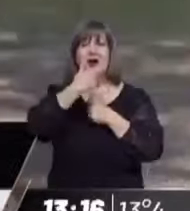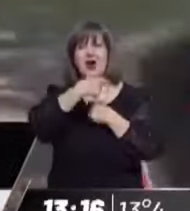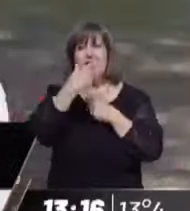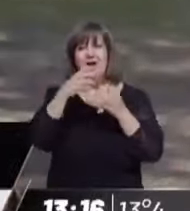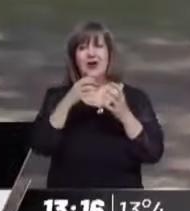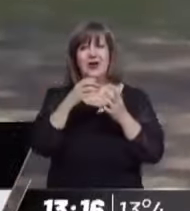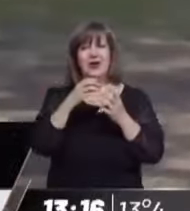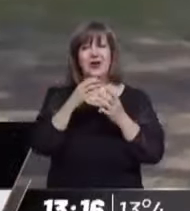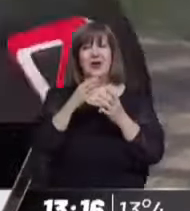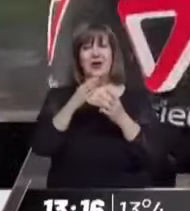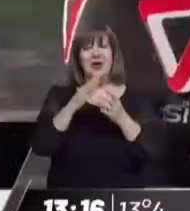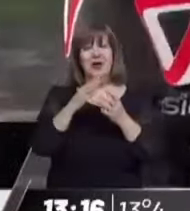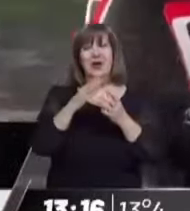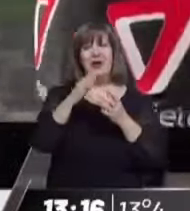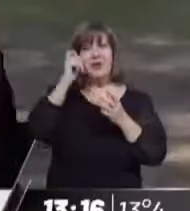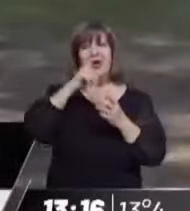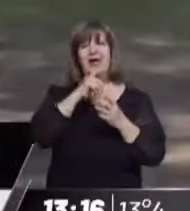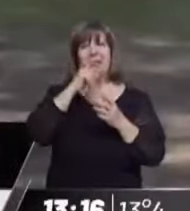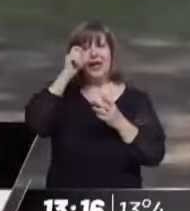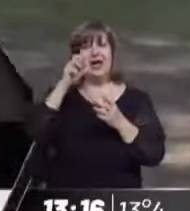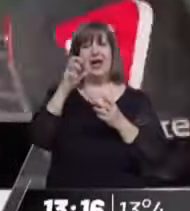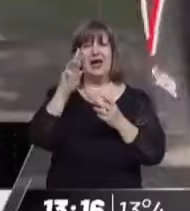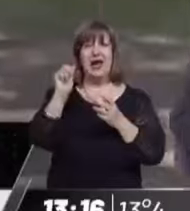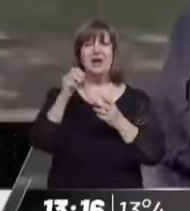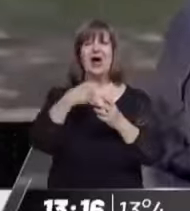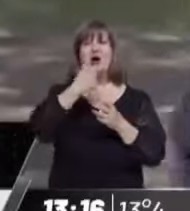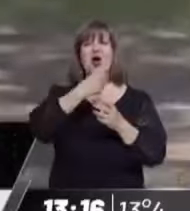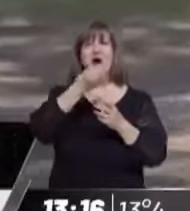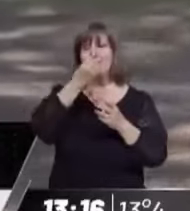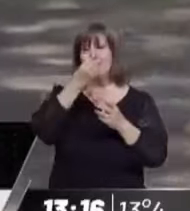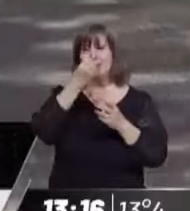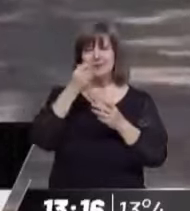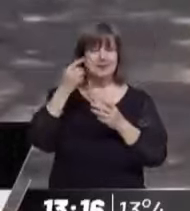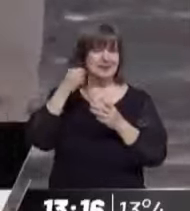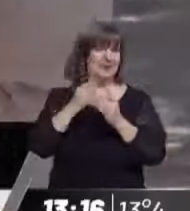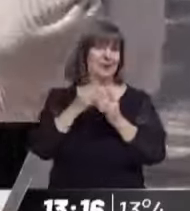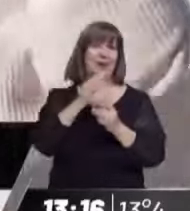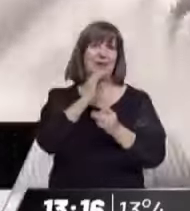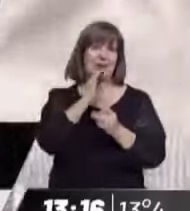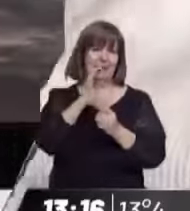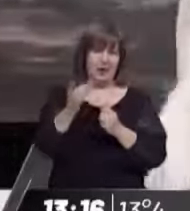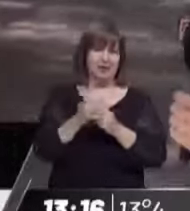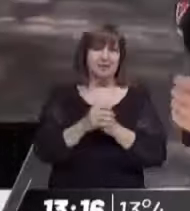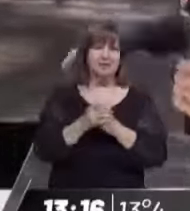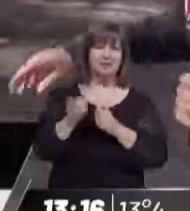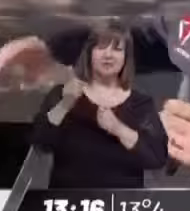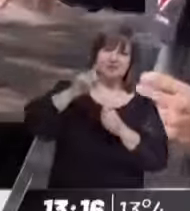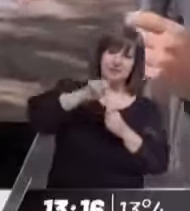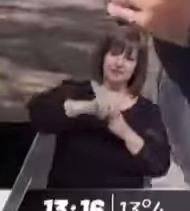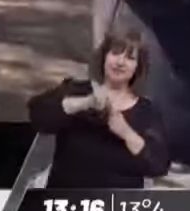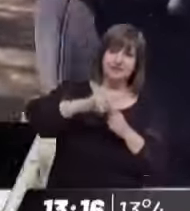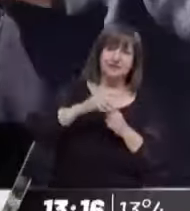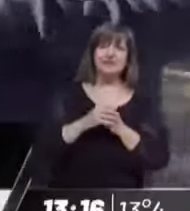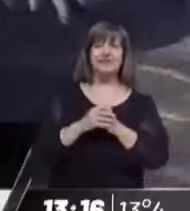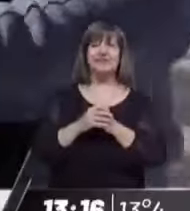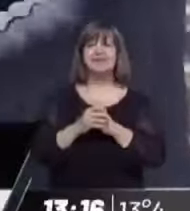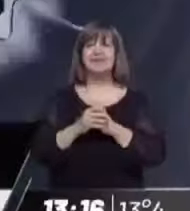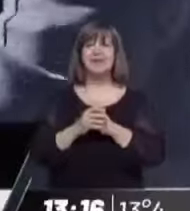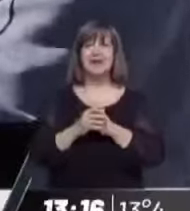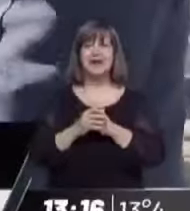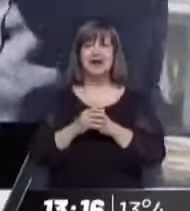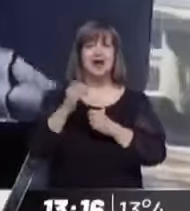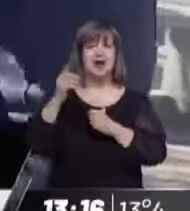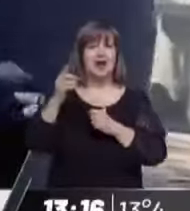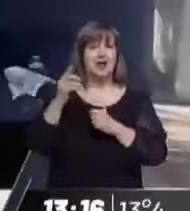Chica. Como veteraba. Claro, y quedas así. Divino. Venga por acá. Quiero saludarla.